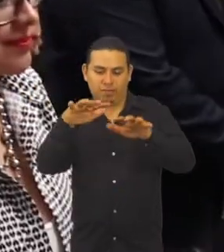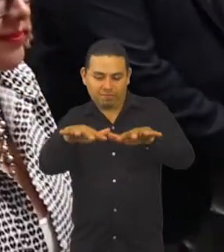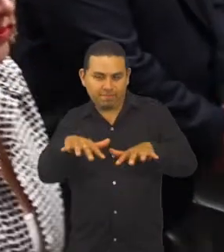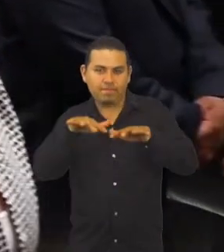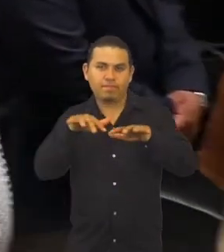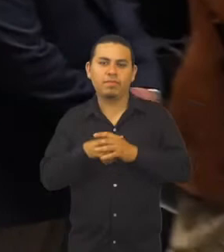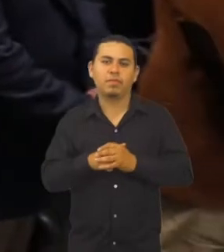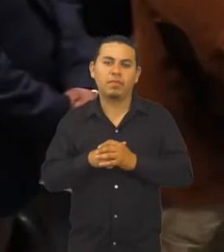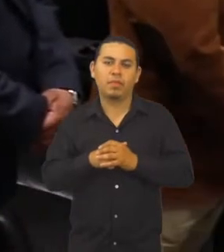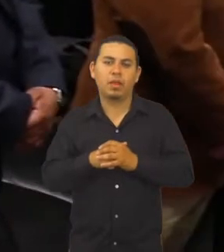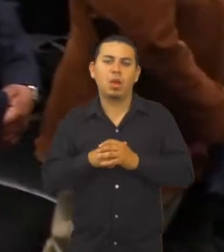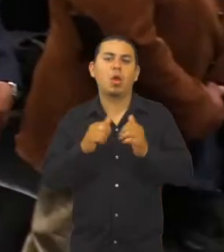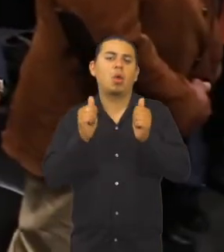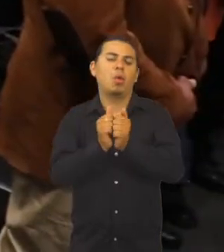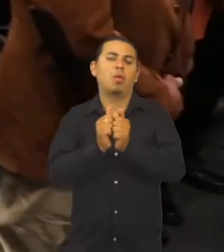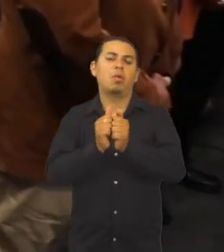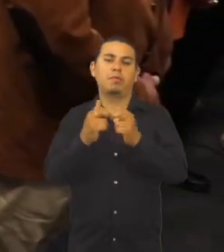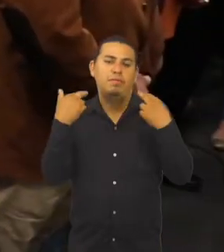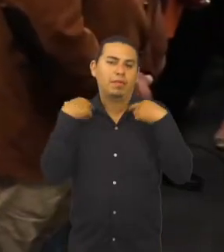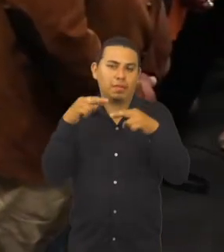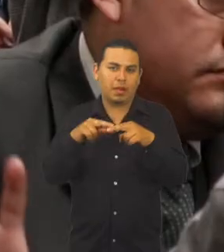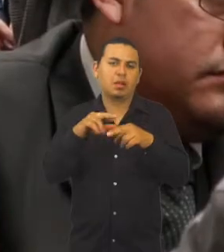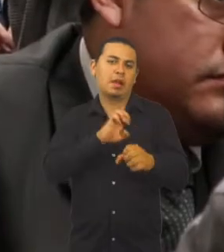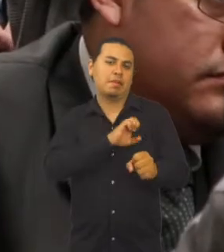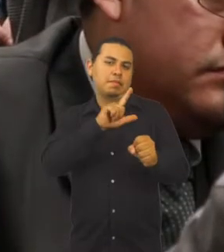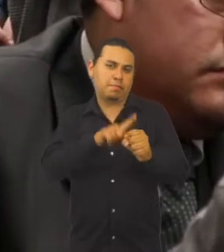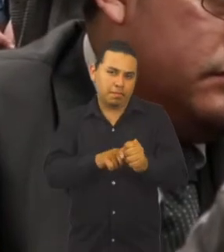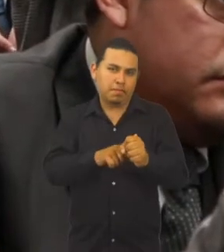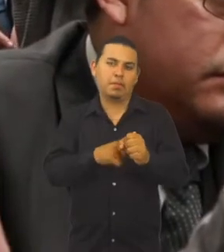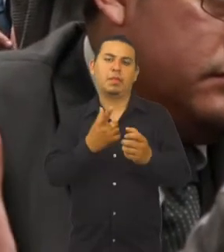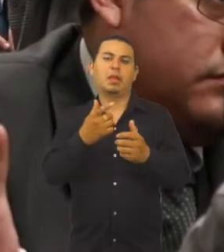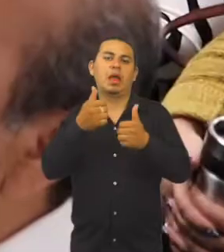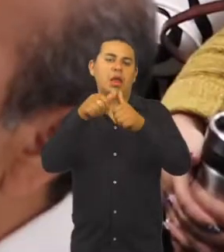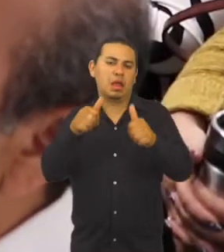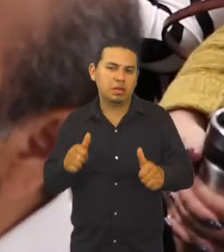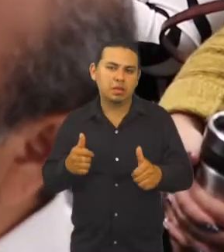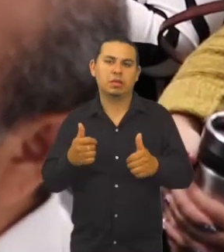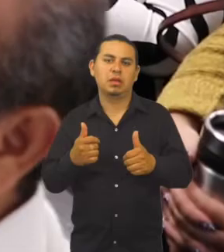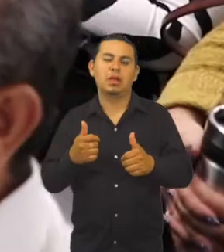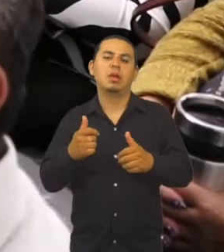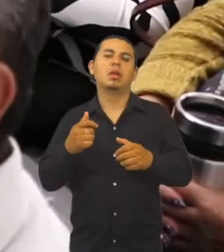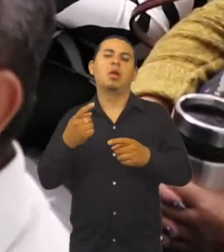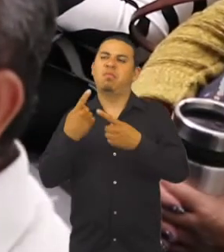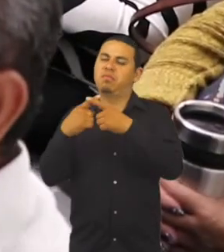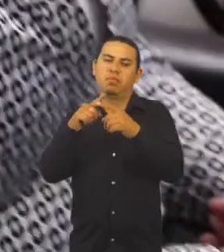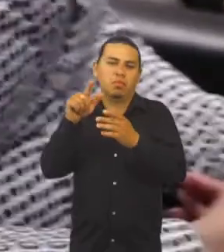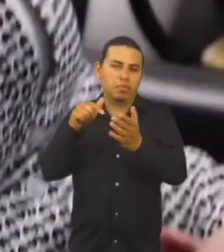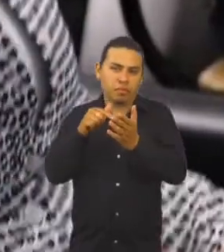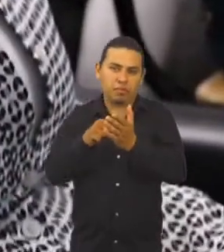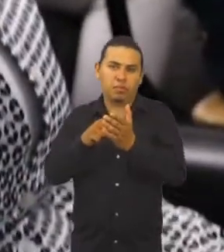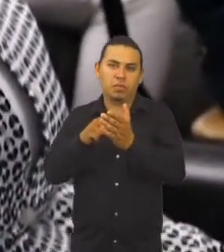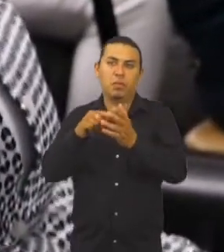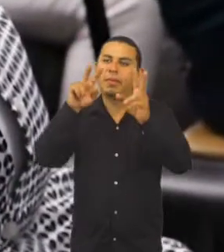y de selección. Se está conformando un comité de educación en salud y nutrición y